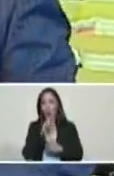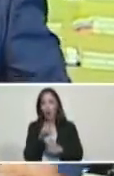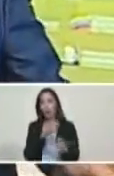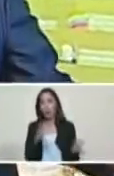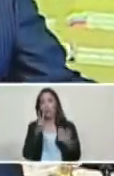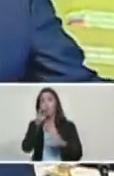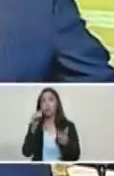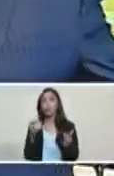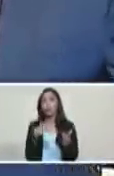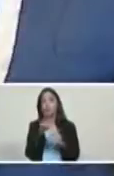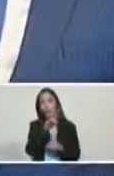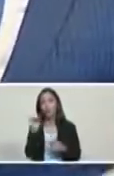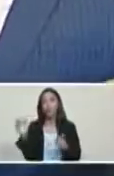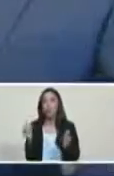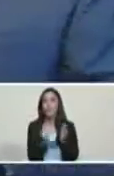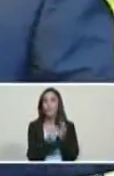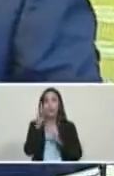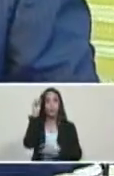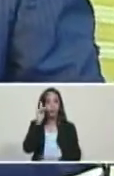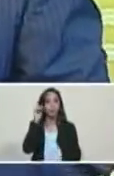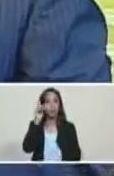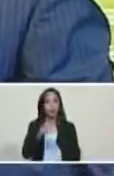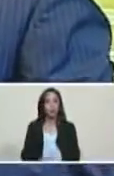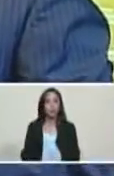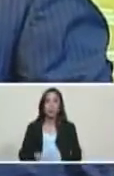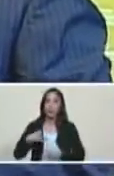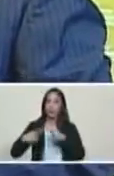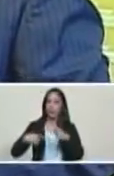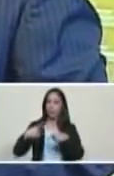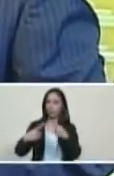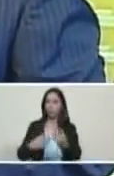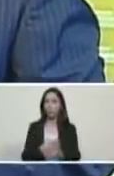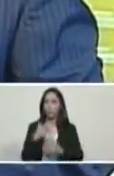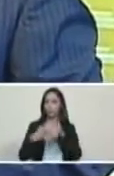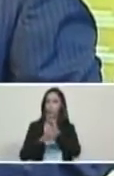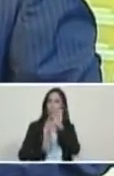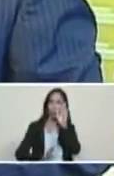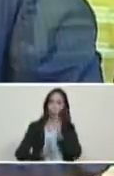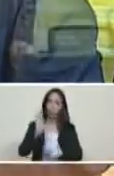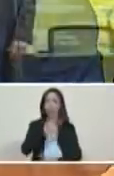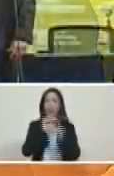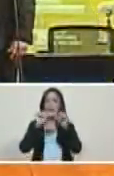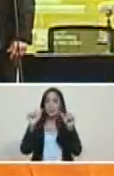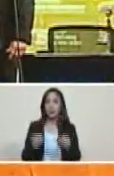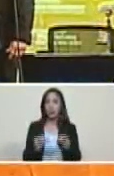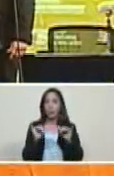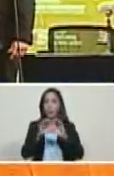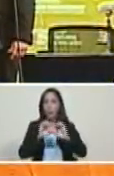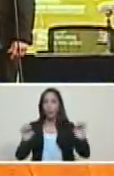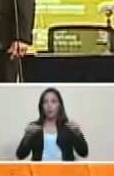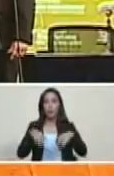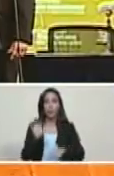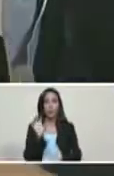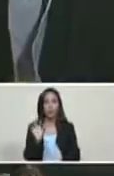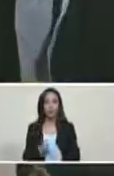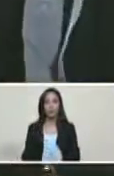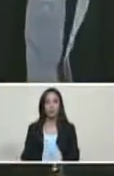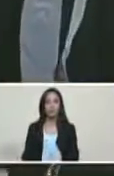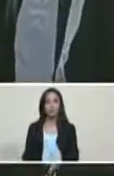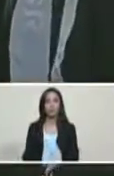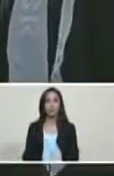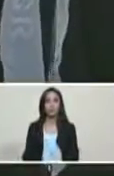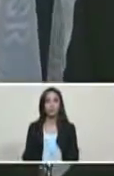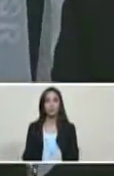200.000 docentes para entonces potenciar todo lo que es el sistema educativo venezolano.